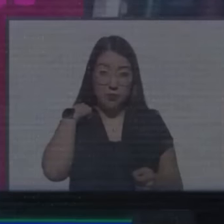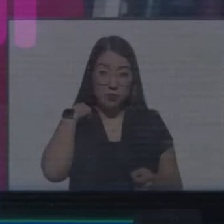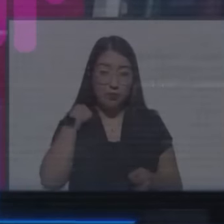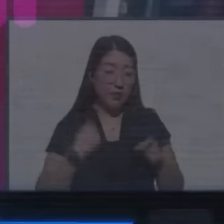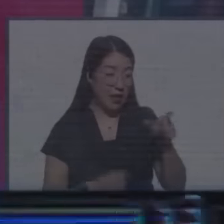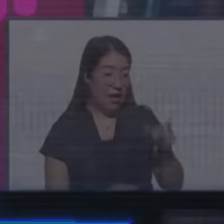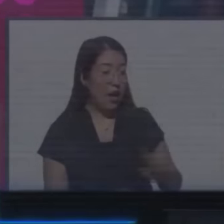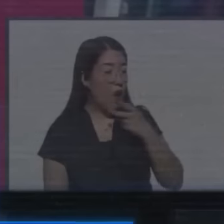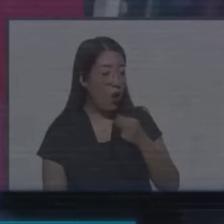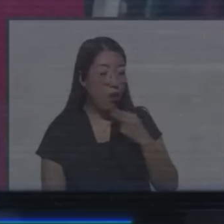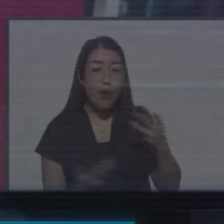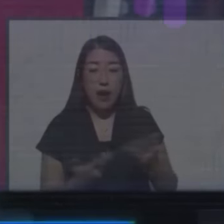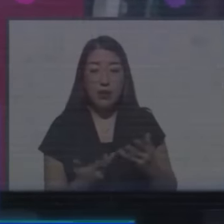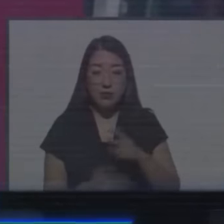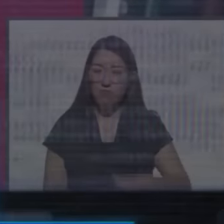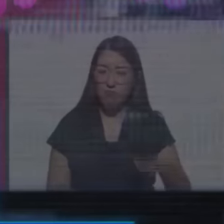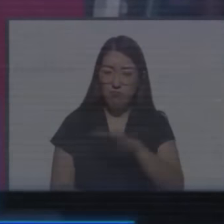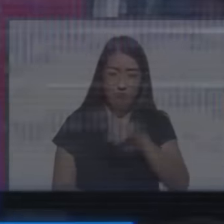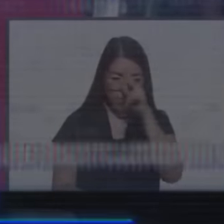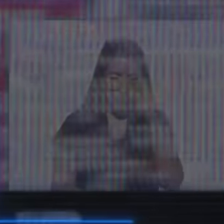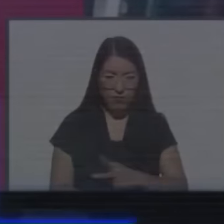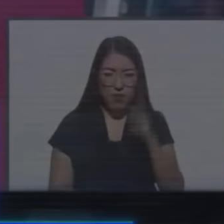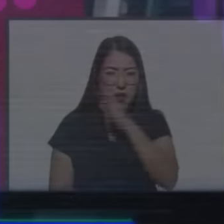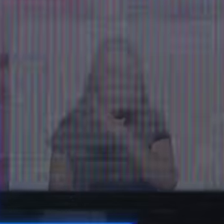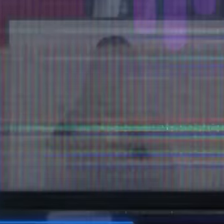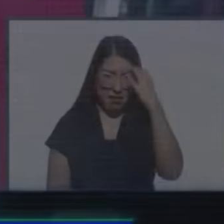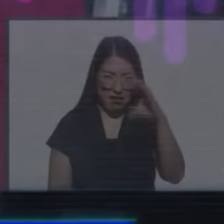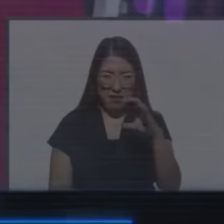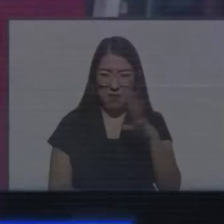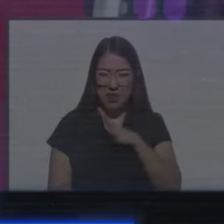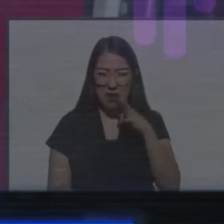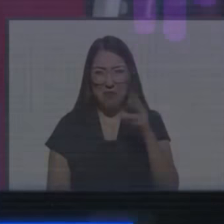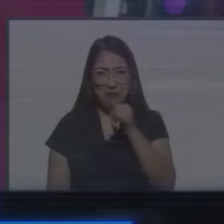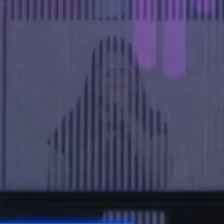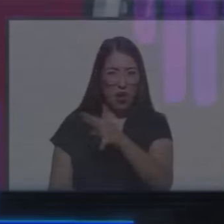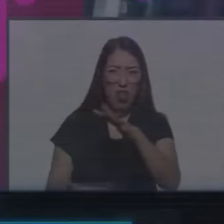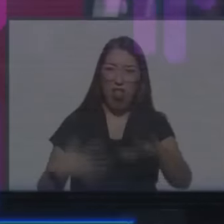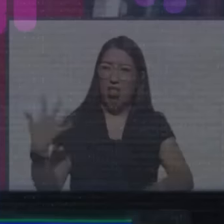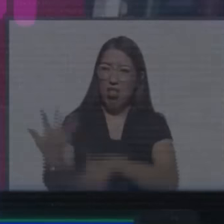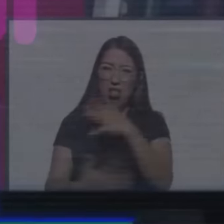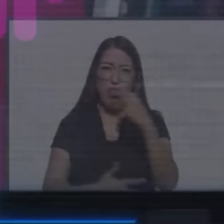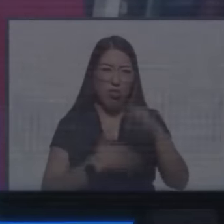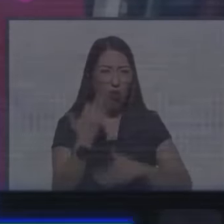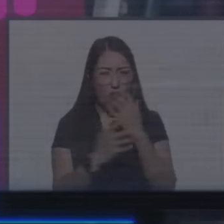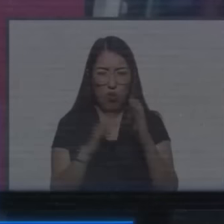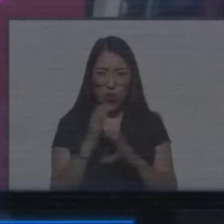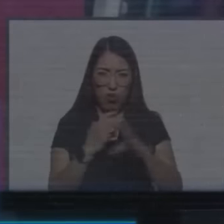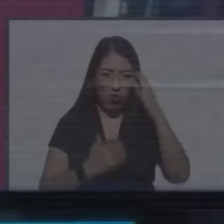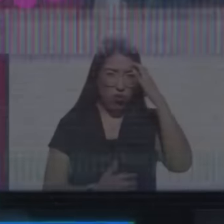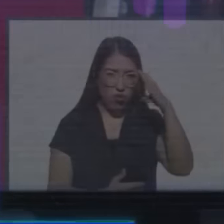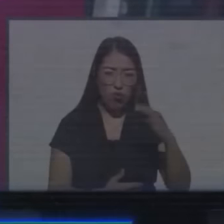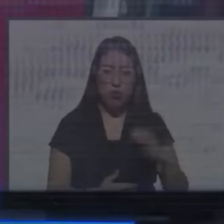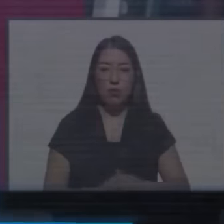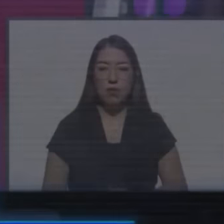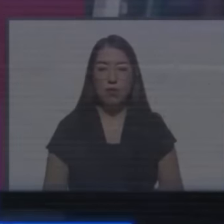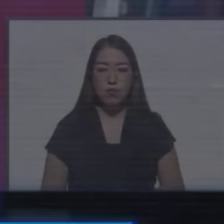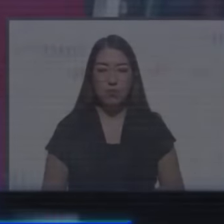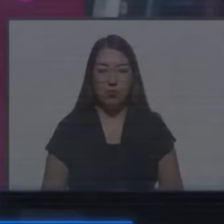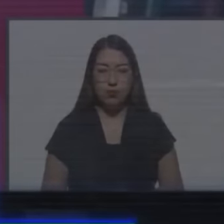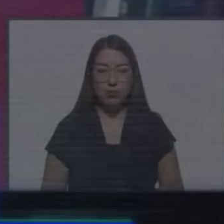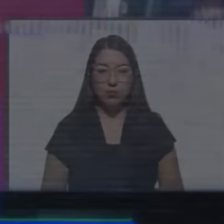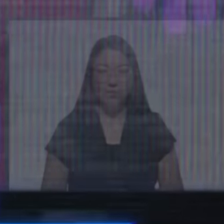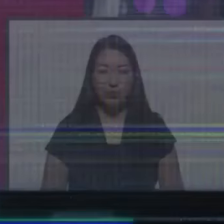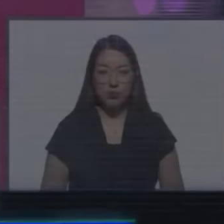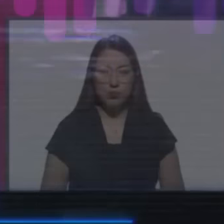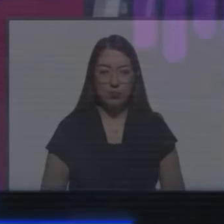que criminalizó a este país, que hizo de la violencia y la crueldad, le dio nuevo